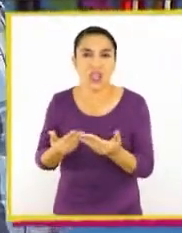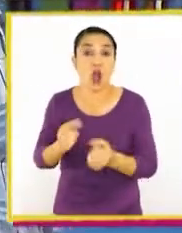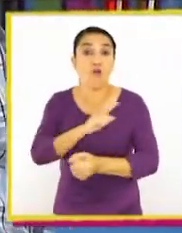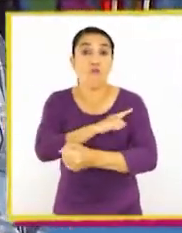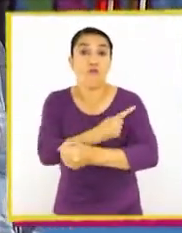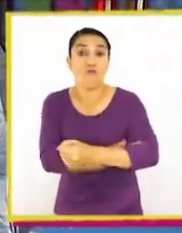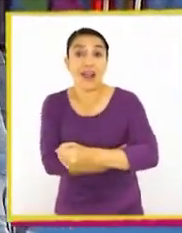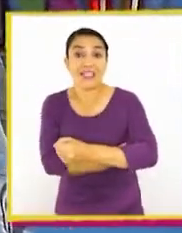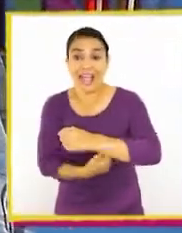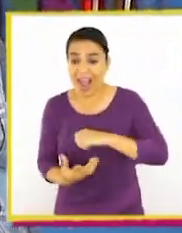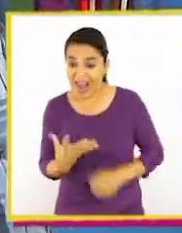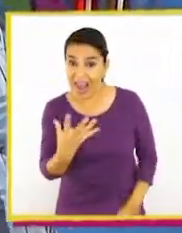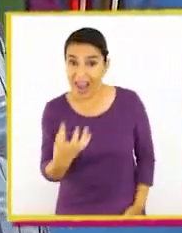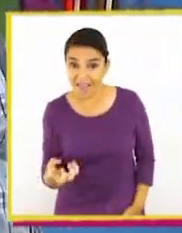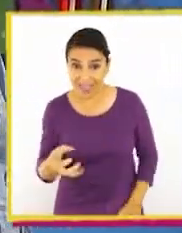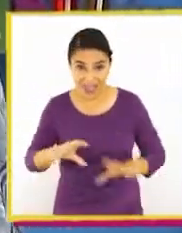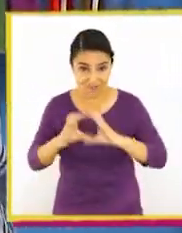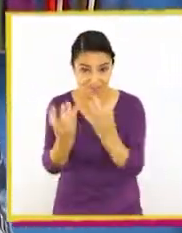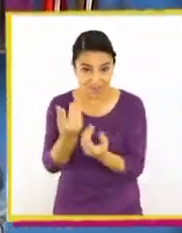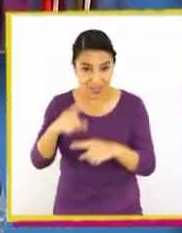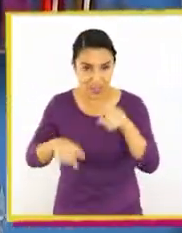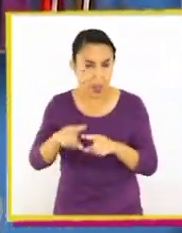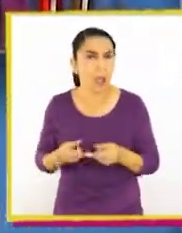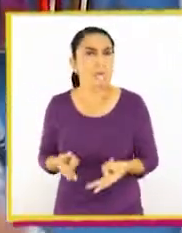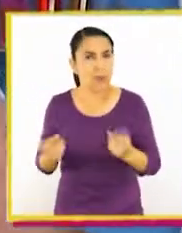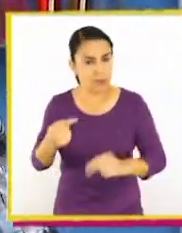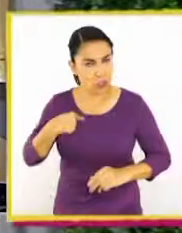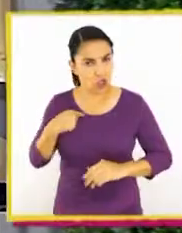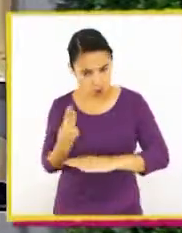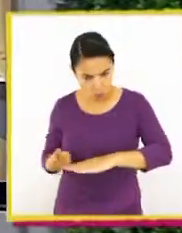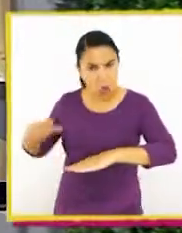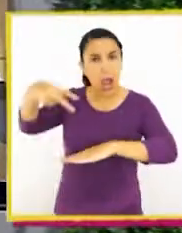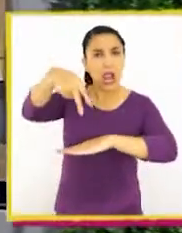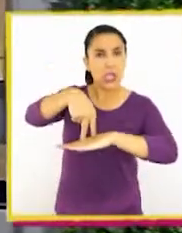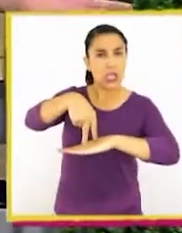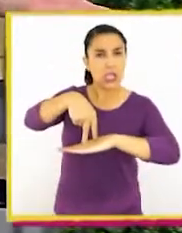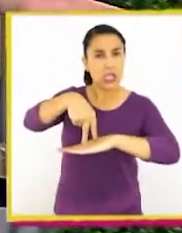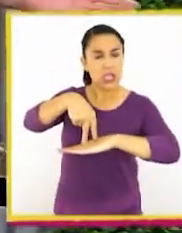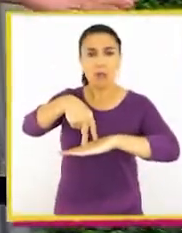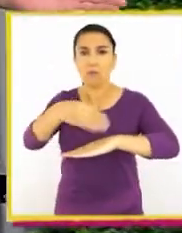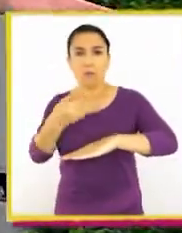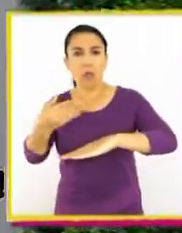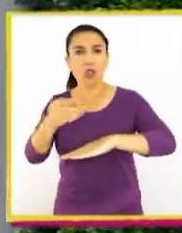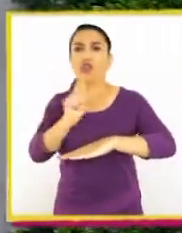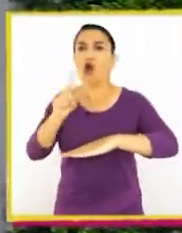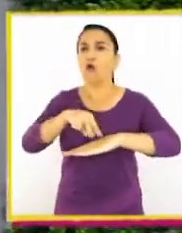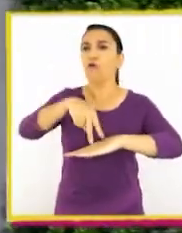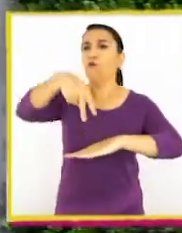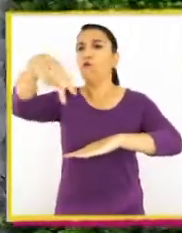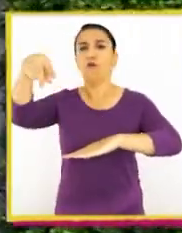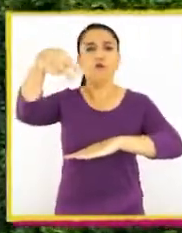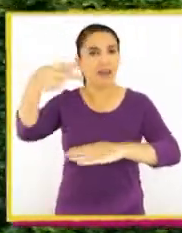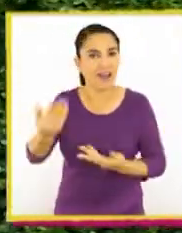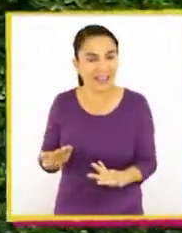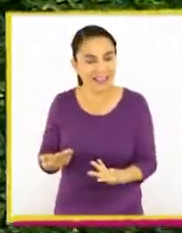la fuerza de gravedad. Esta fuerza es la que permite estar aquí parado frente a ustedes y no